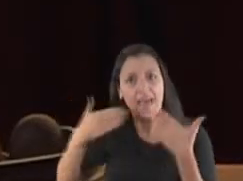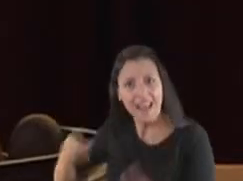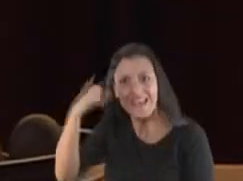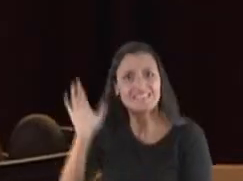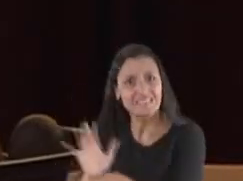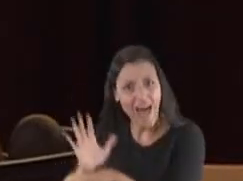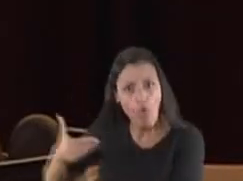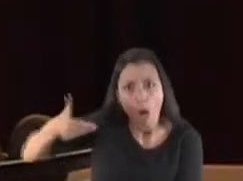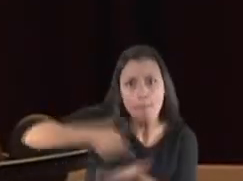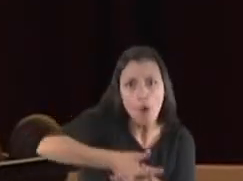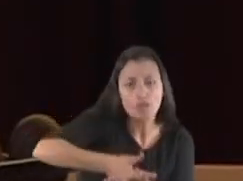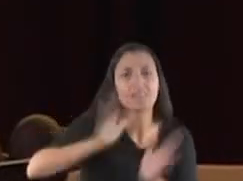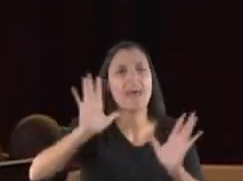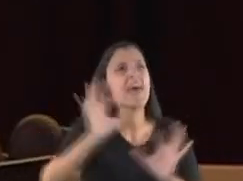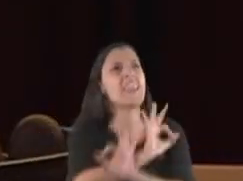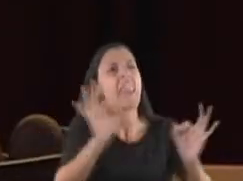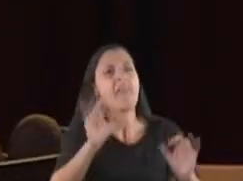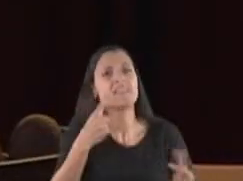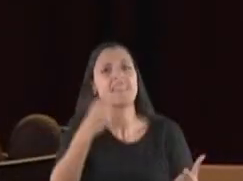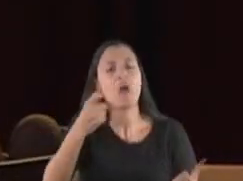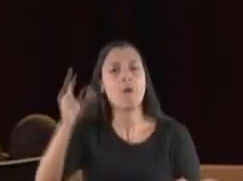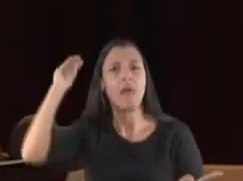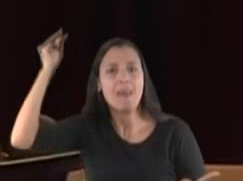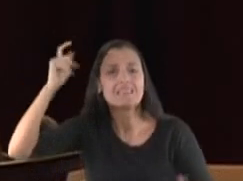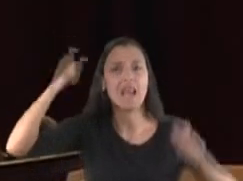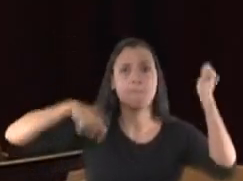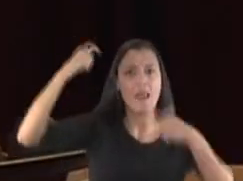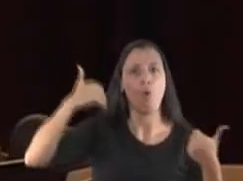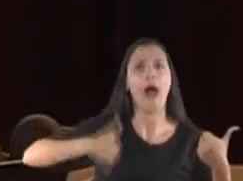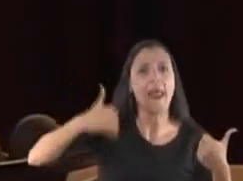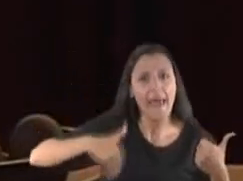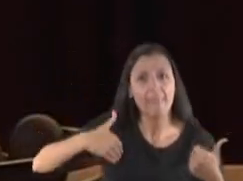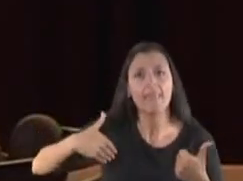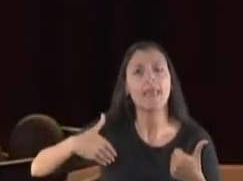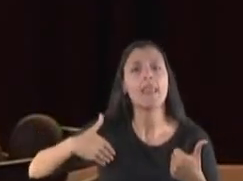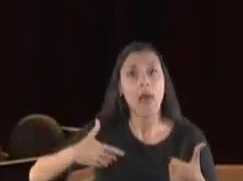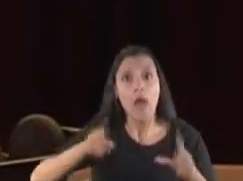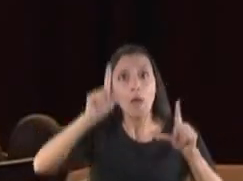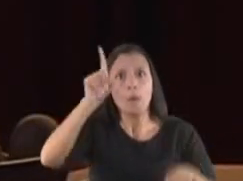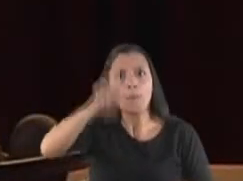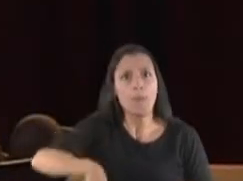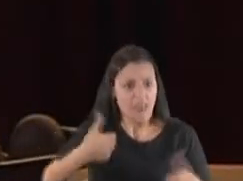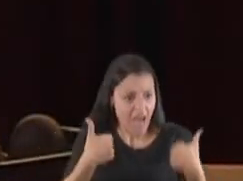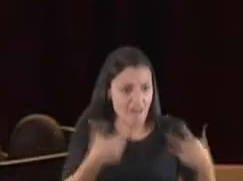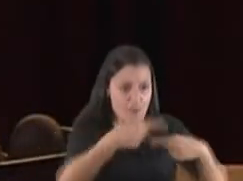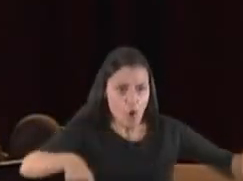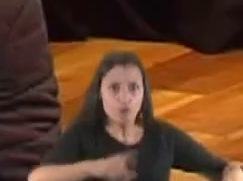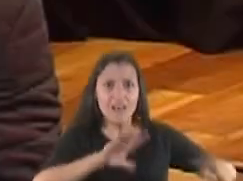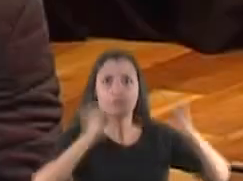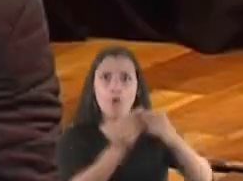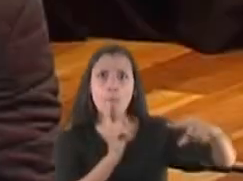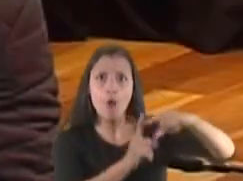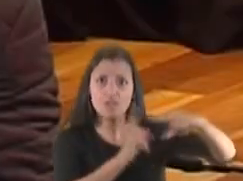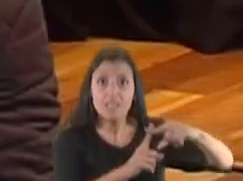Nadie piensa que Brasil, Paraguay y Argentina se benefician con una hidrovía que nos permite sacar productos